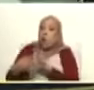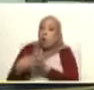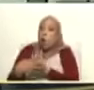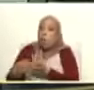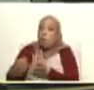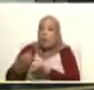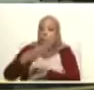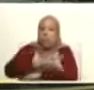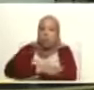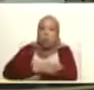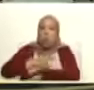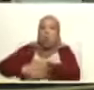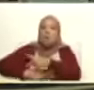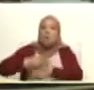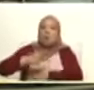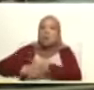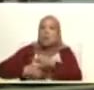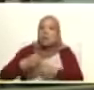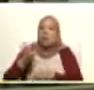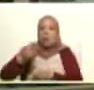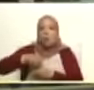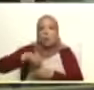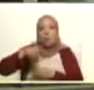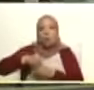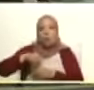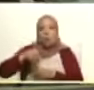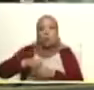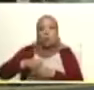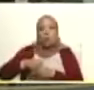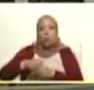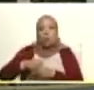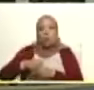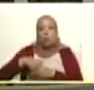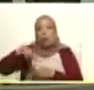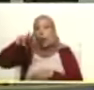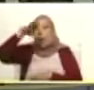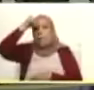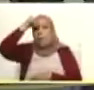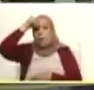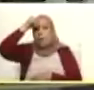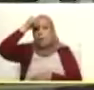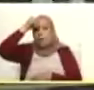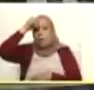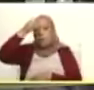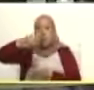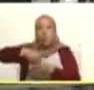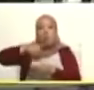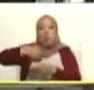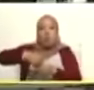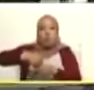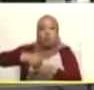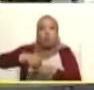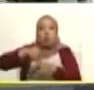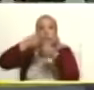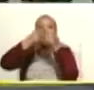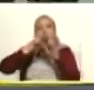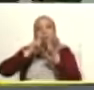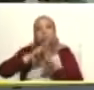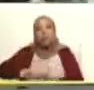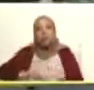un proceso electoral. Y aquí está la caja donde uno va aprendiendo de cómo uno vota y uno mete el